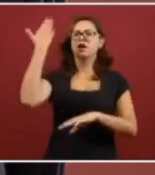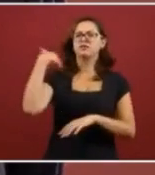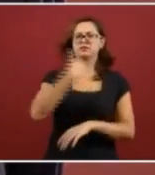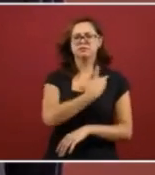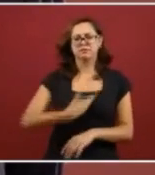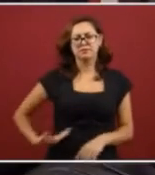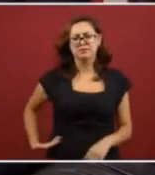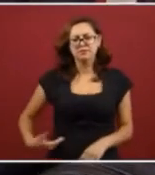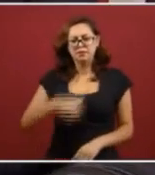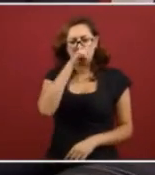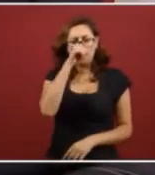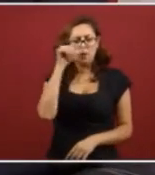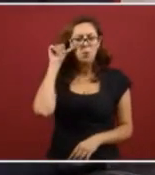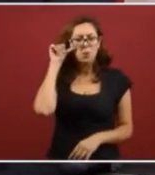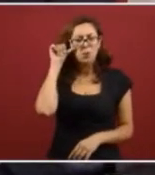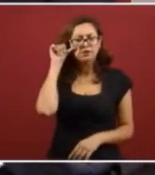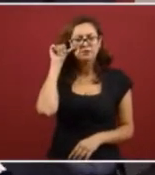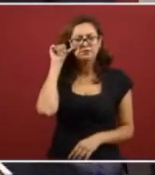but President Juárez,